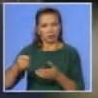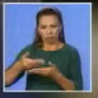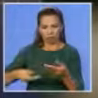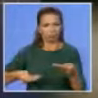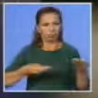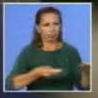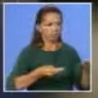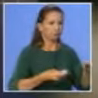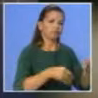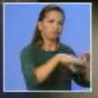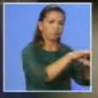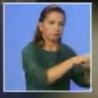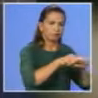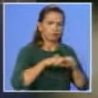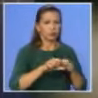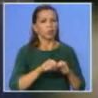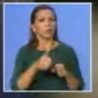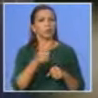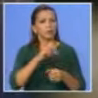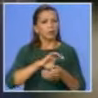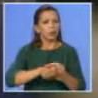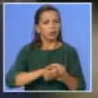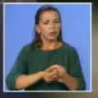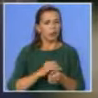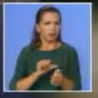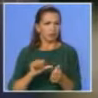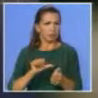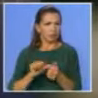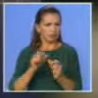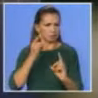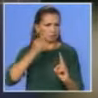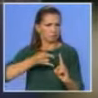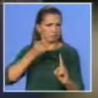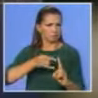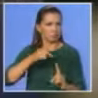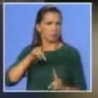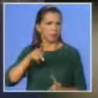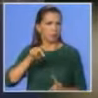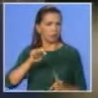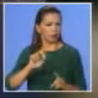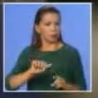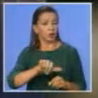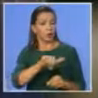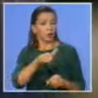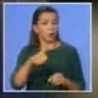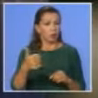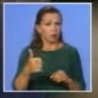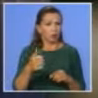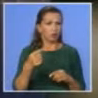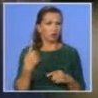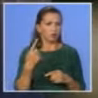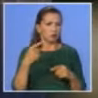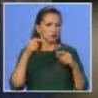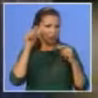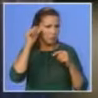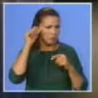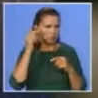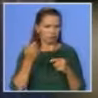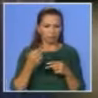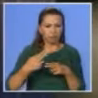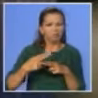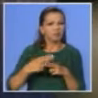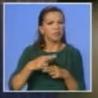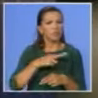detenidos están su hermano, un alias Pancho Flay, y dos descendientes asiáticos conocidos como los chinos.